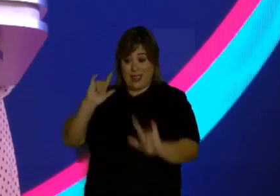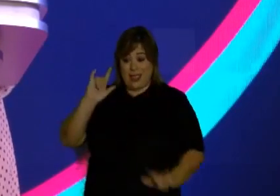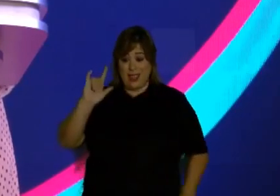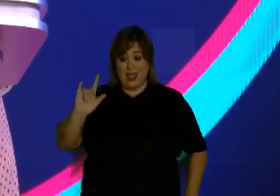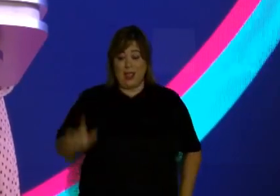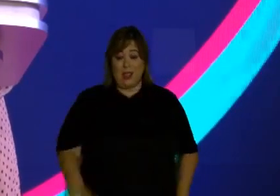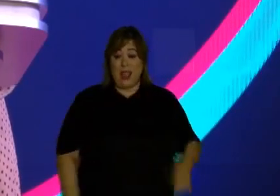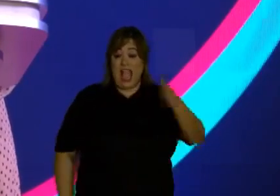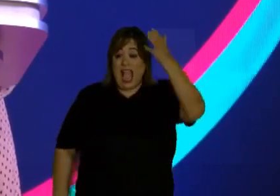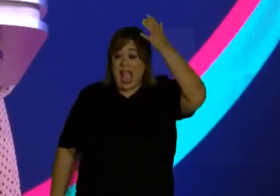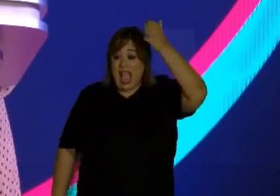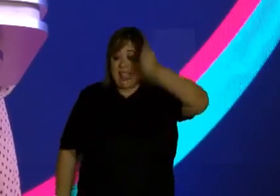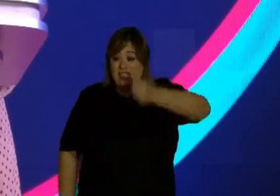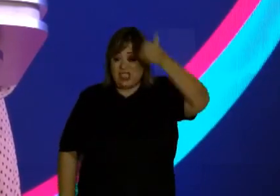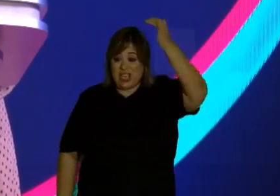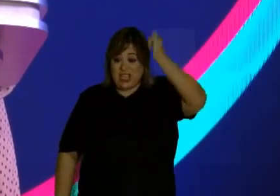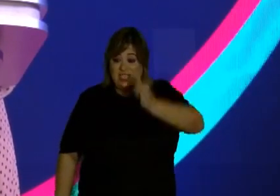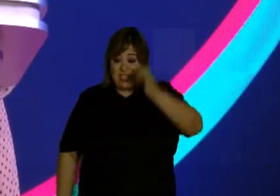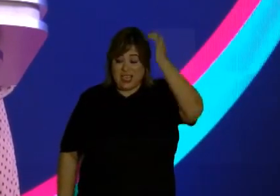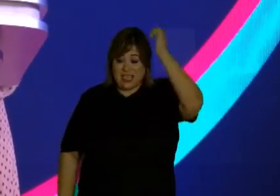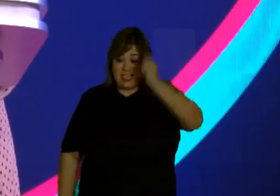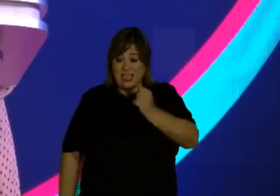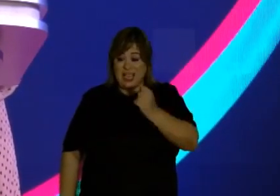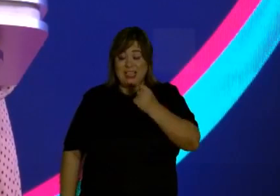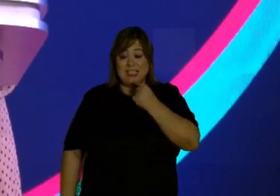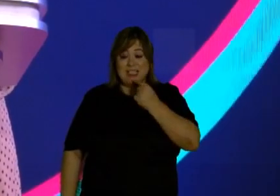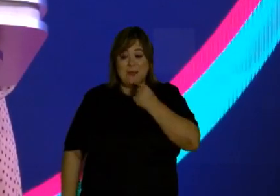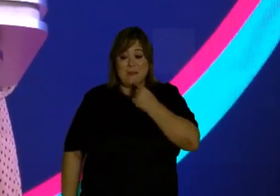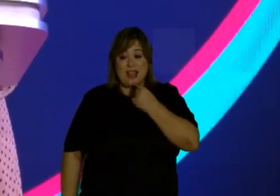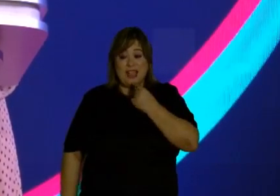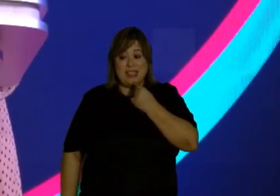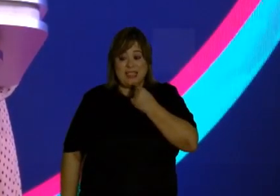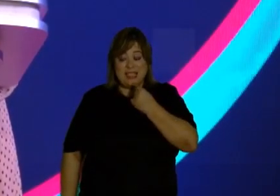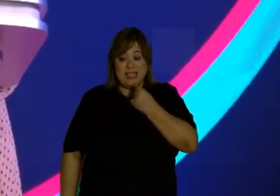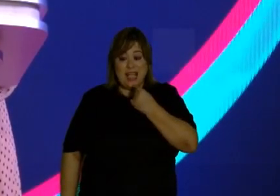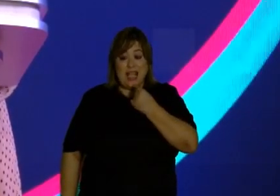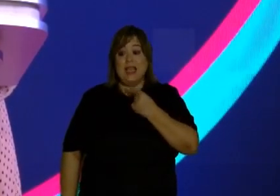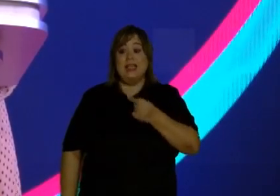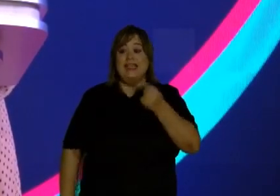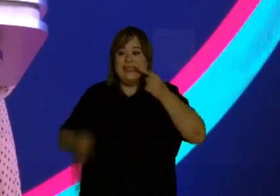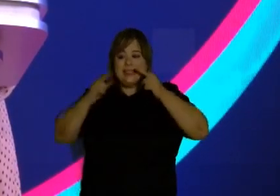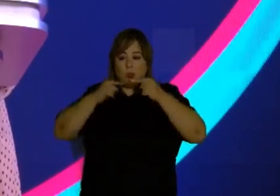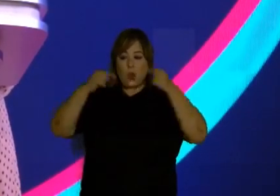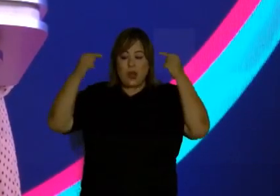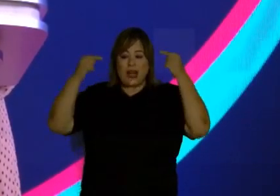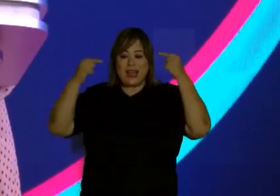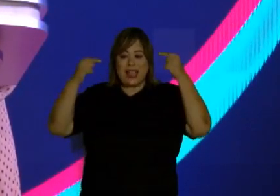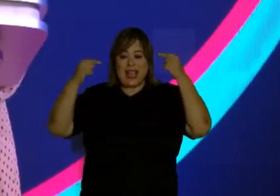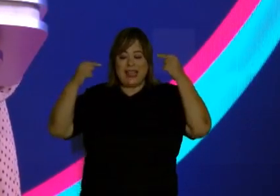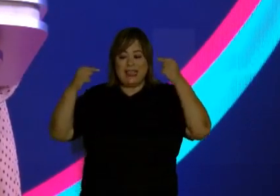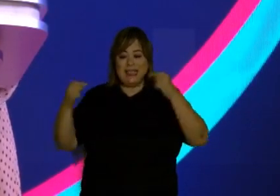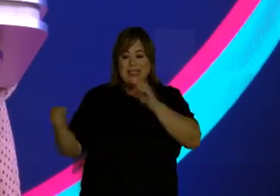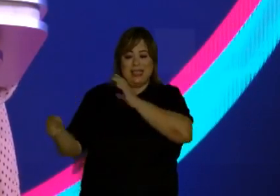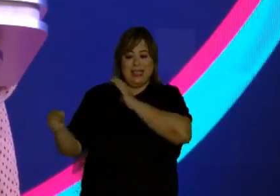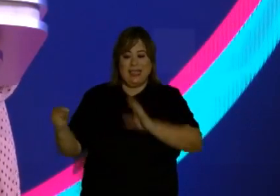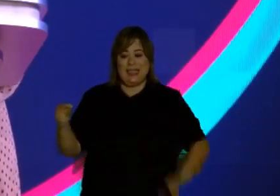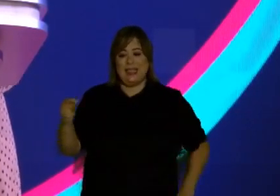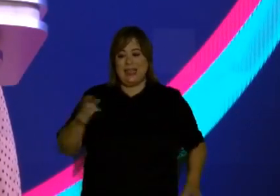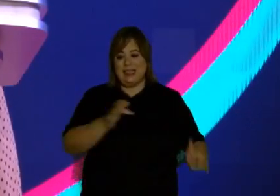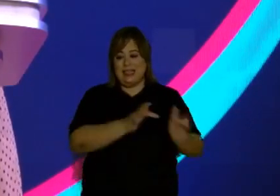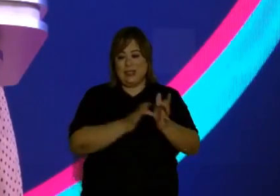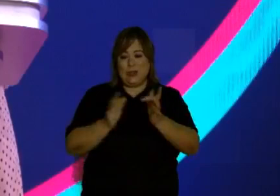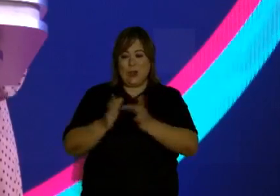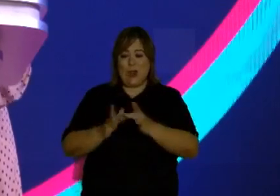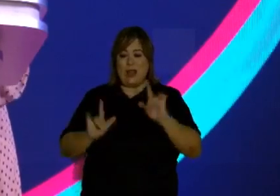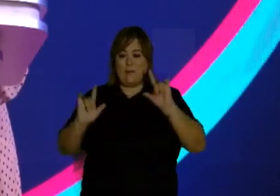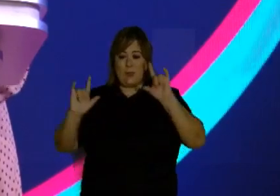su rostro y era una alegría siempre. Y pasaba tormentas duras. Las pasó muy fuertes. Pero nos enseñó a todos